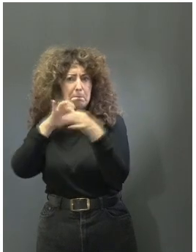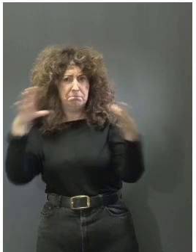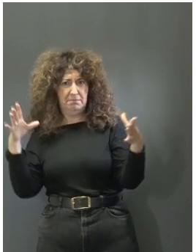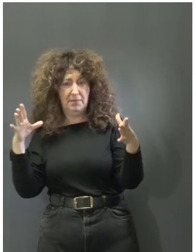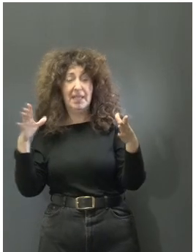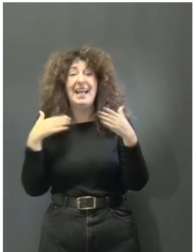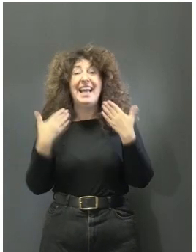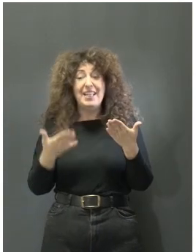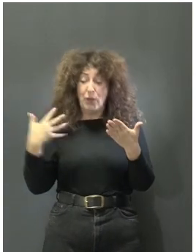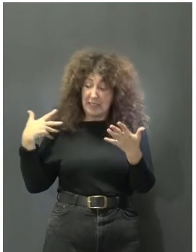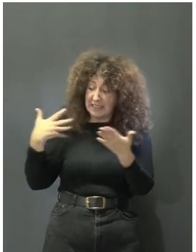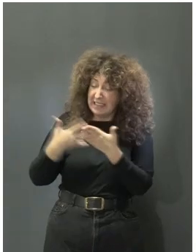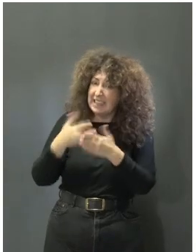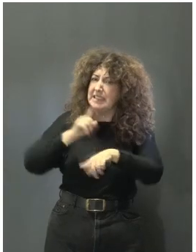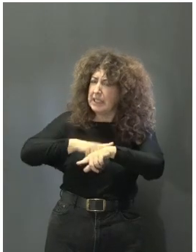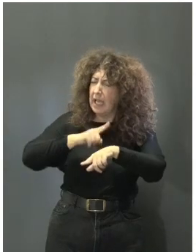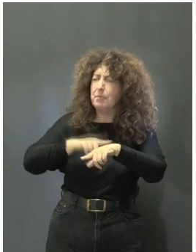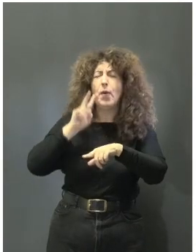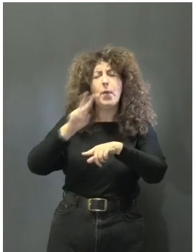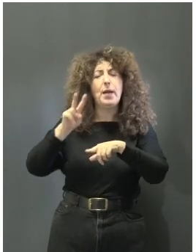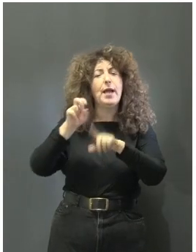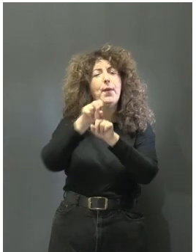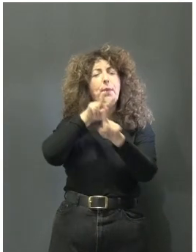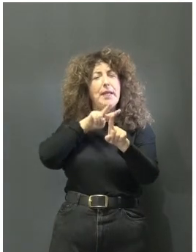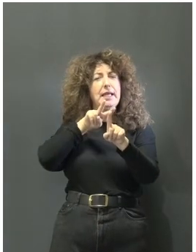ha habido un cambio de visión,